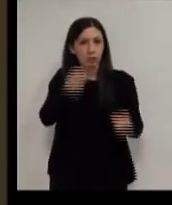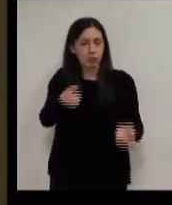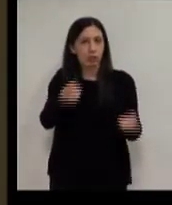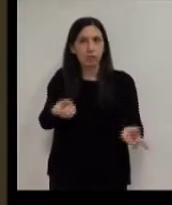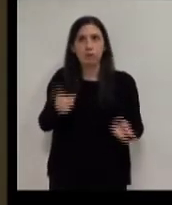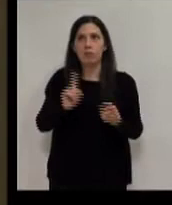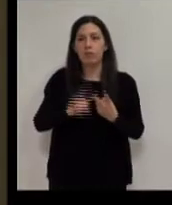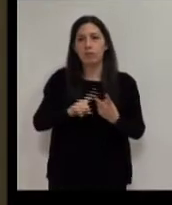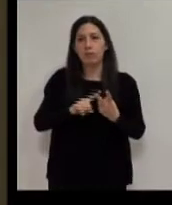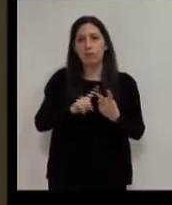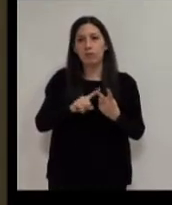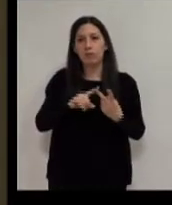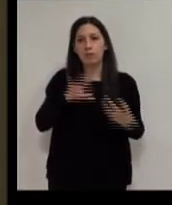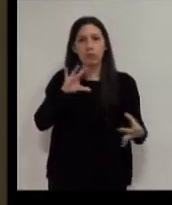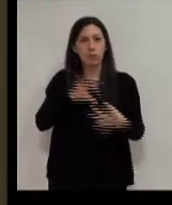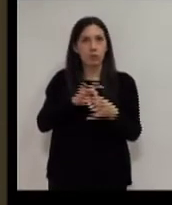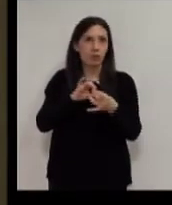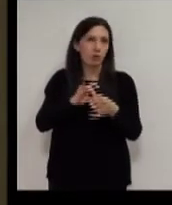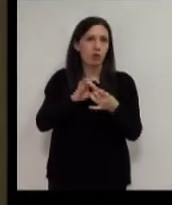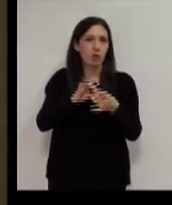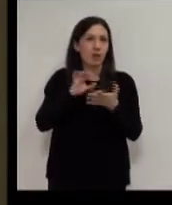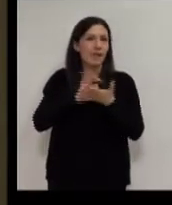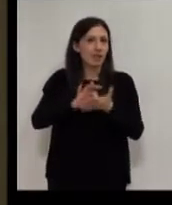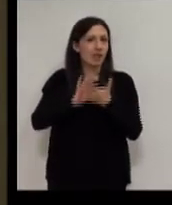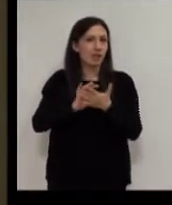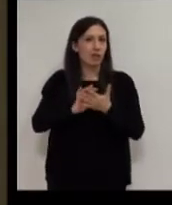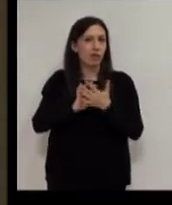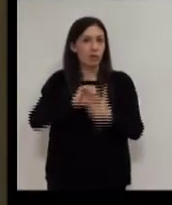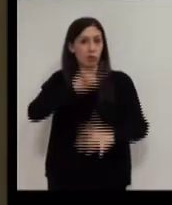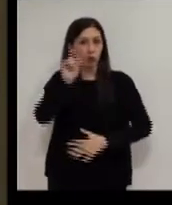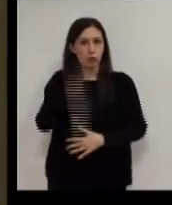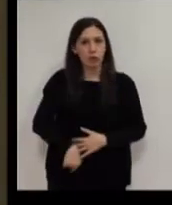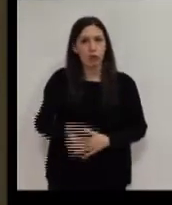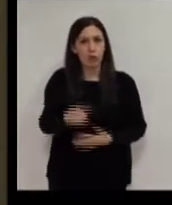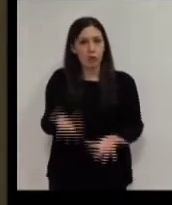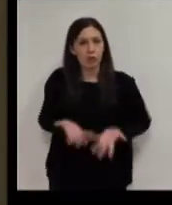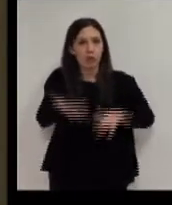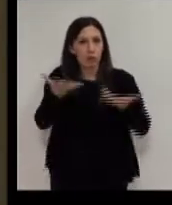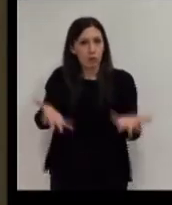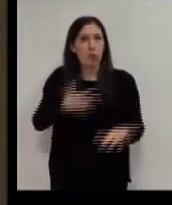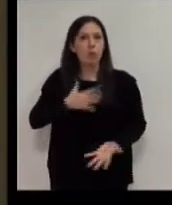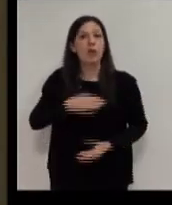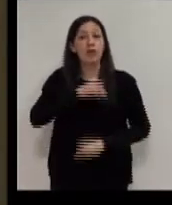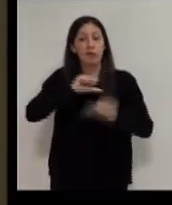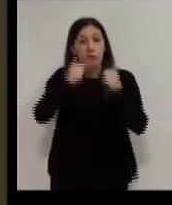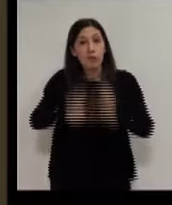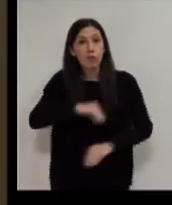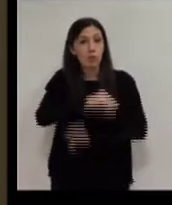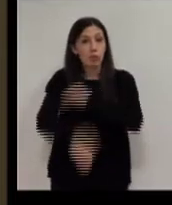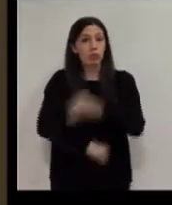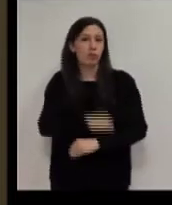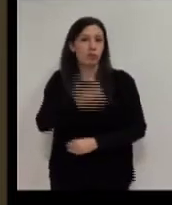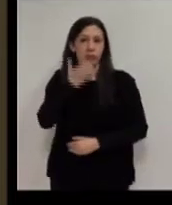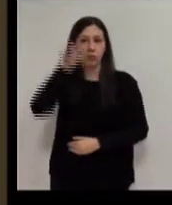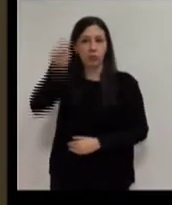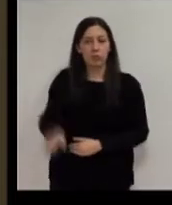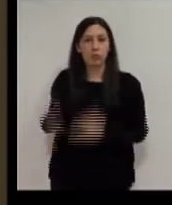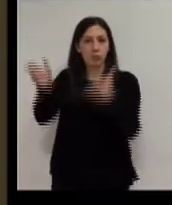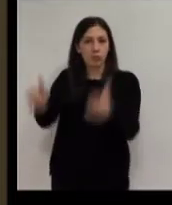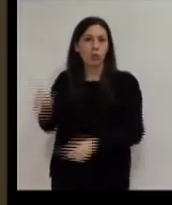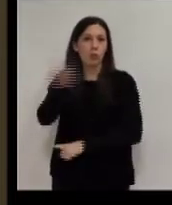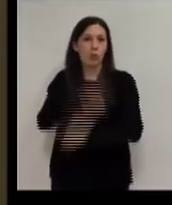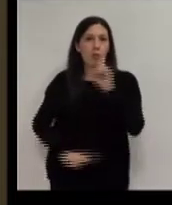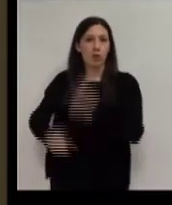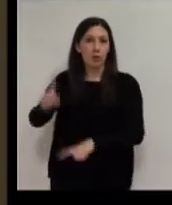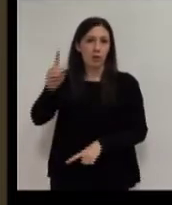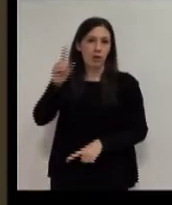sobre el hotel, sobre todos los servicios de los que puede disponer y cómo utilizarlos a una